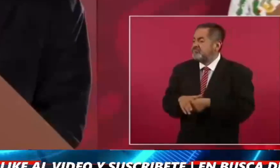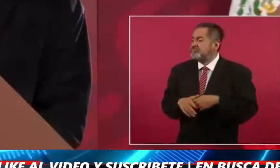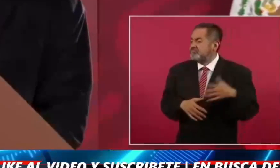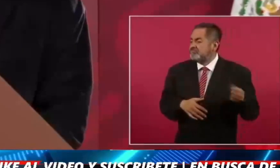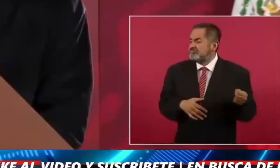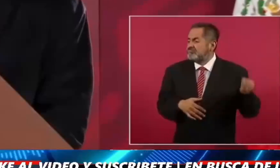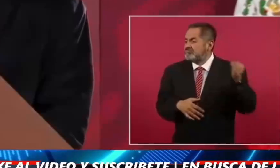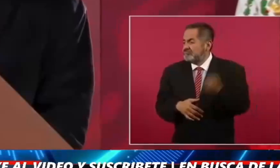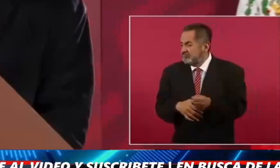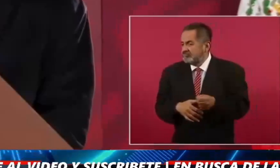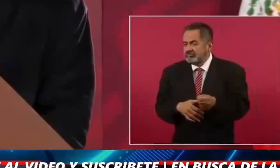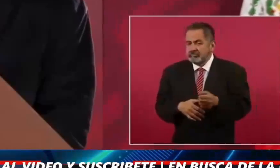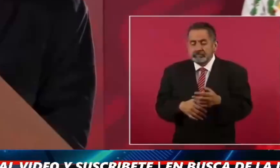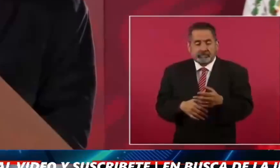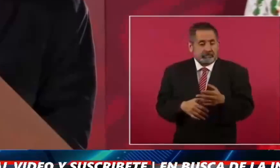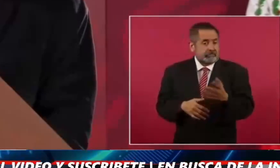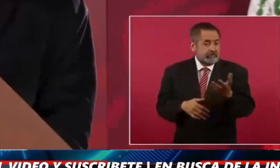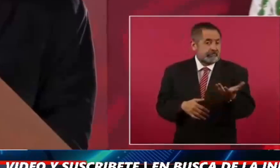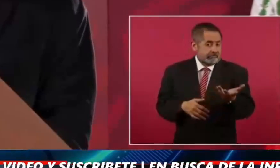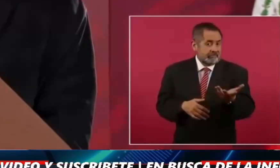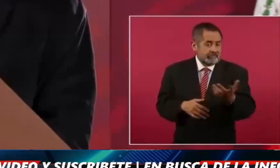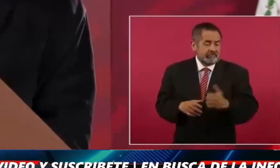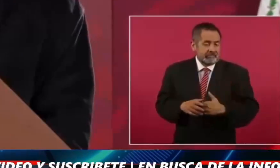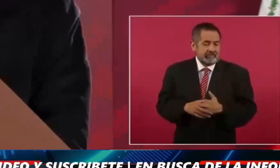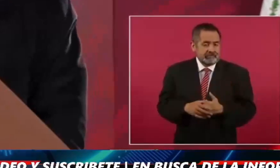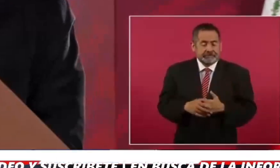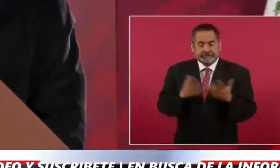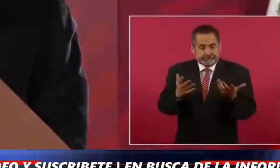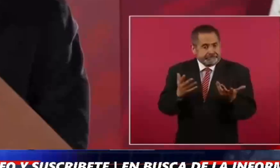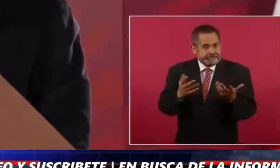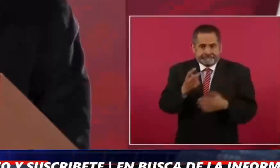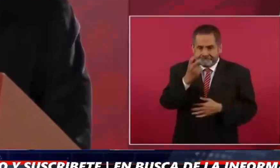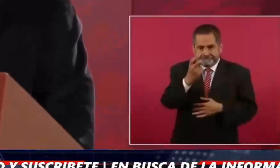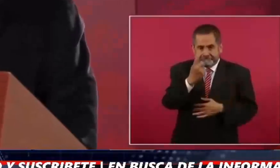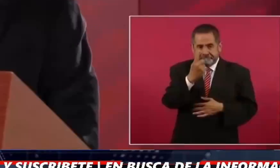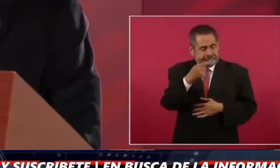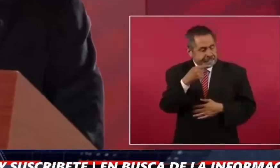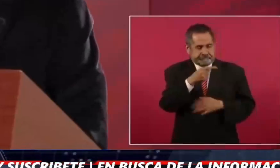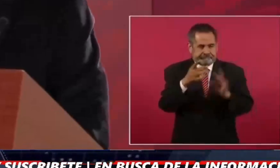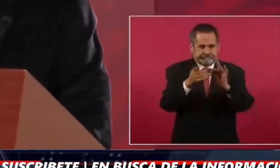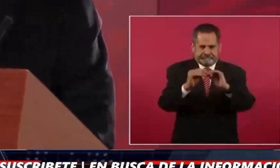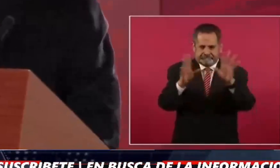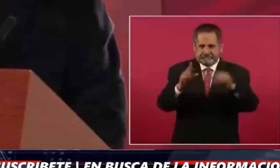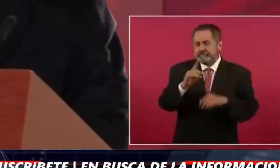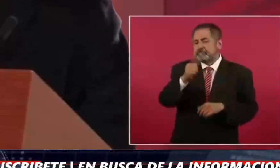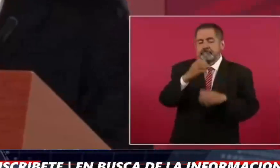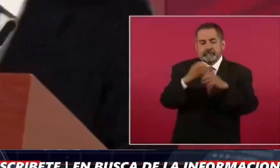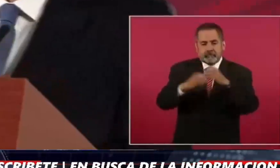Entonces, eso sí aclararlo. Y otra